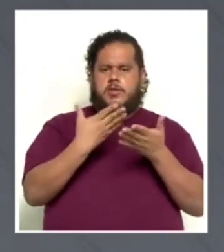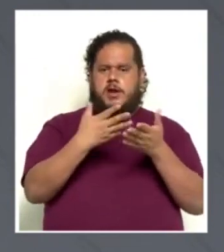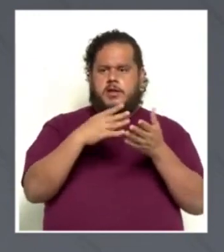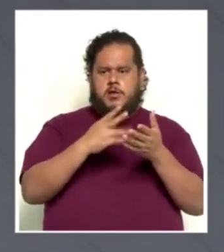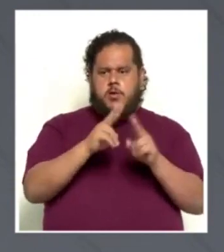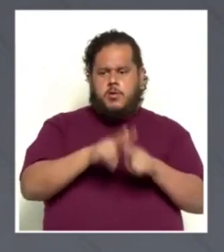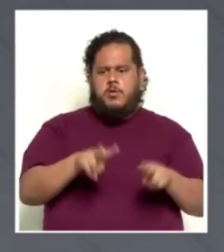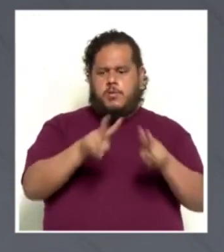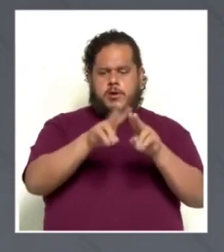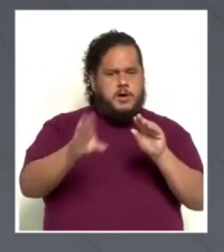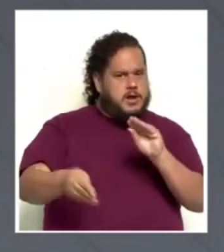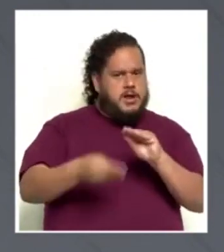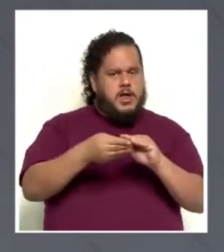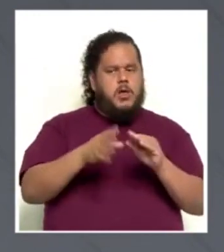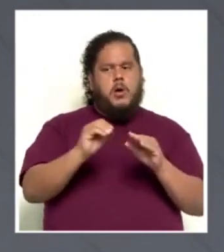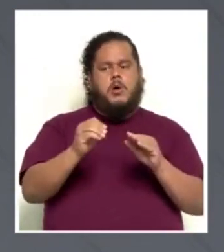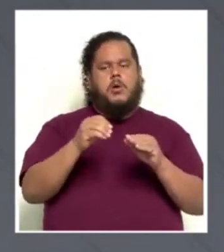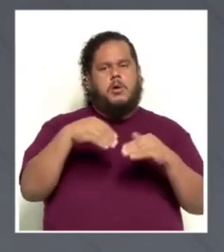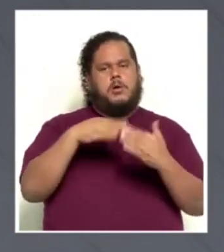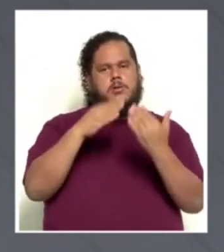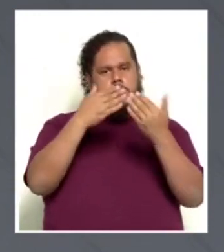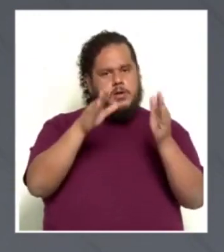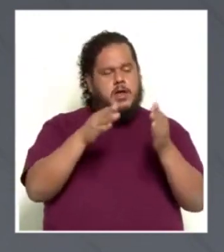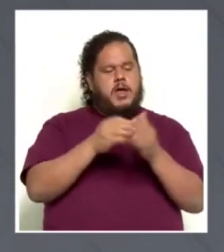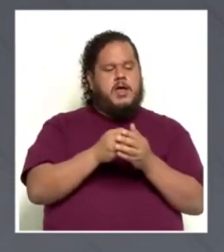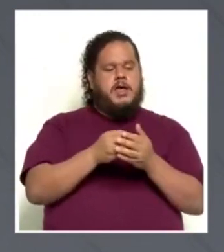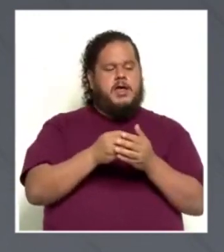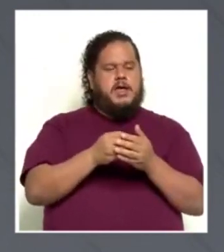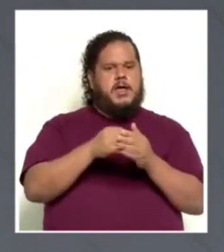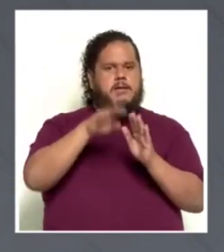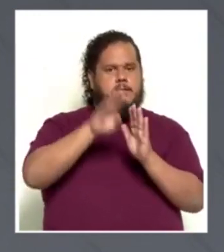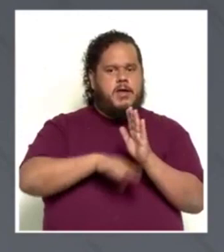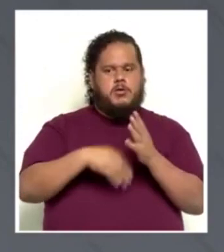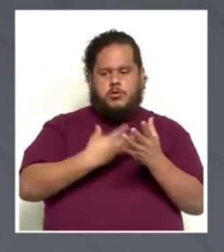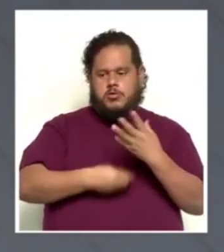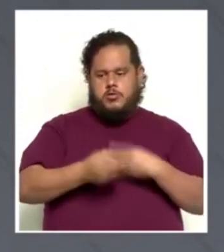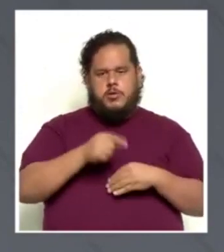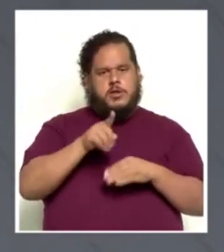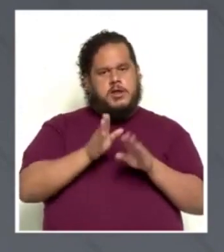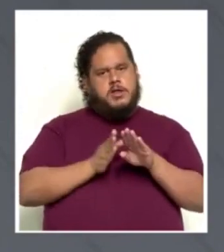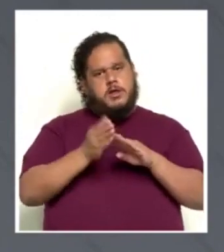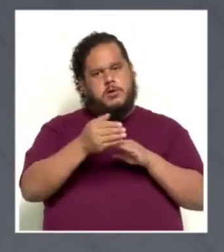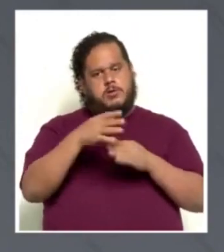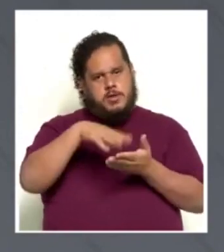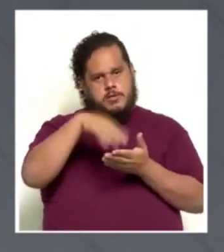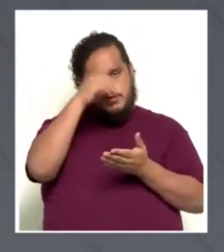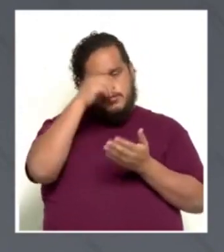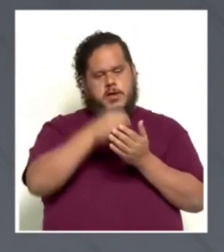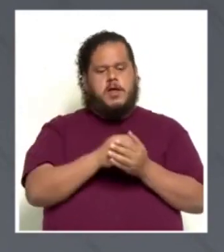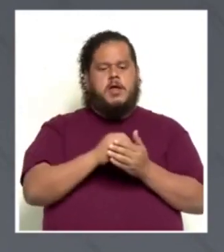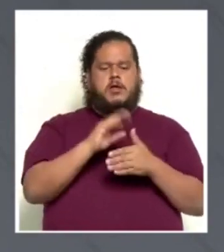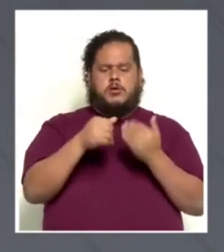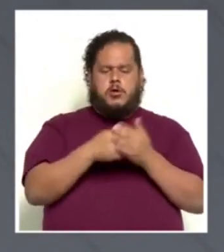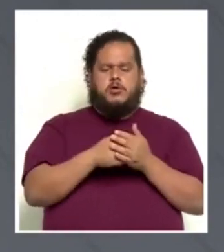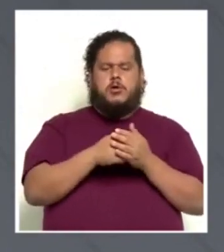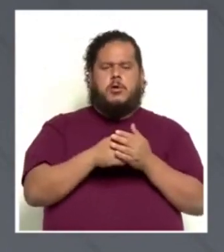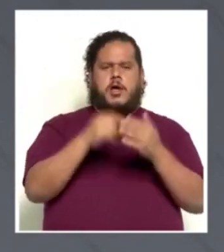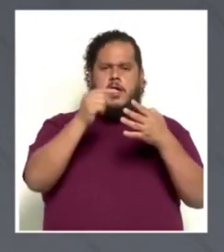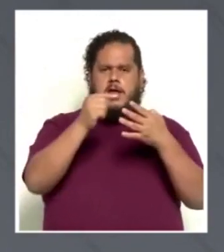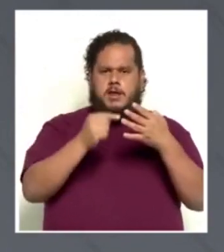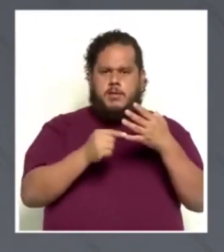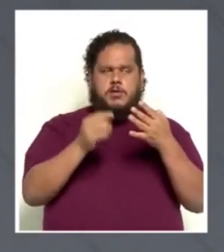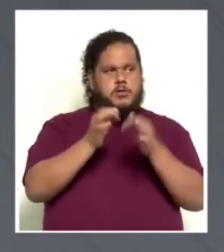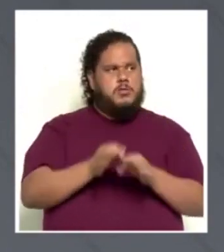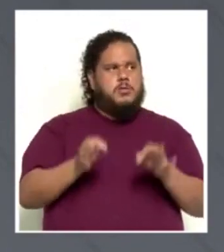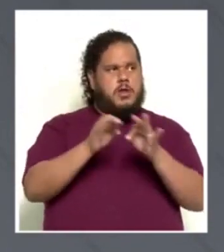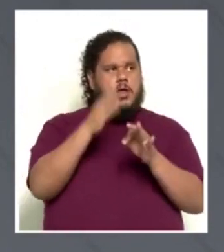agregado o quizás sería la fracción que menos sufra el tema de esa curva de aprendizaje. Creo que son elementos fundamentales porque vendrán